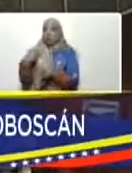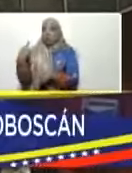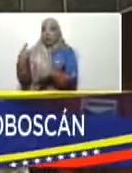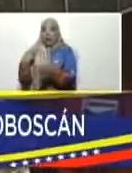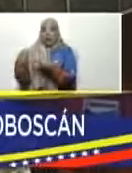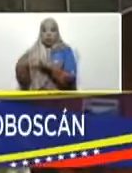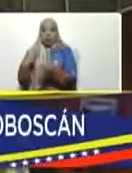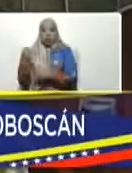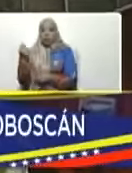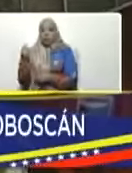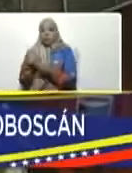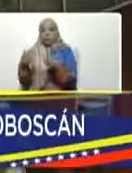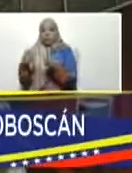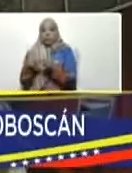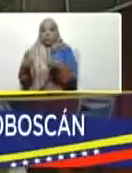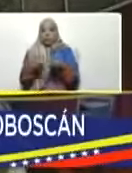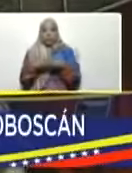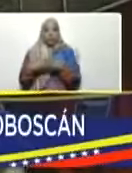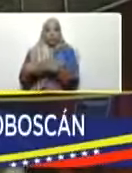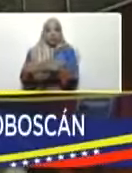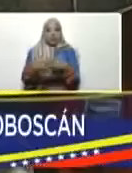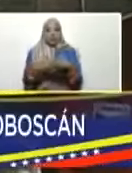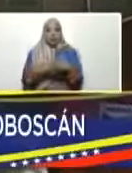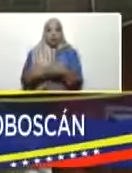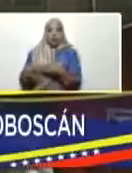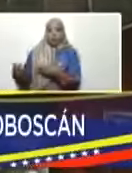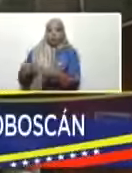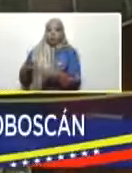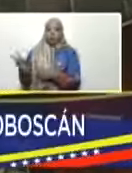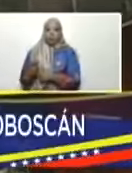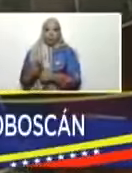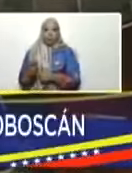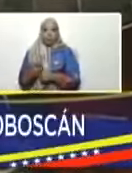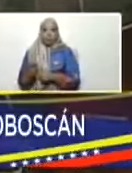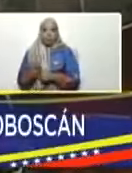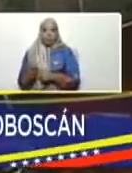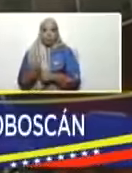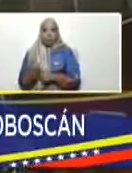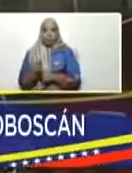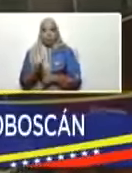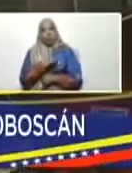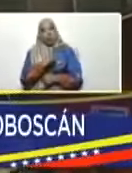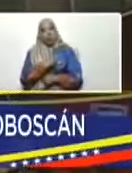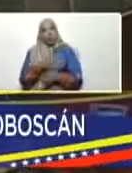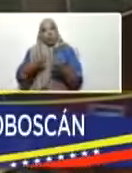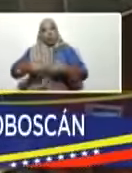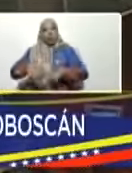relación, Estados Unidos-Venezuela. El petróleo venezolano de calidad